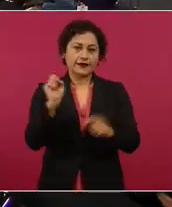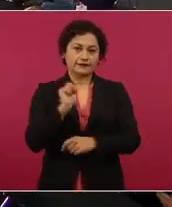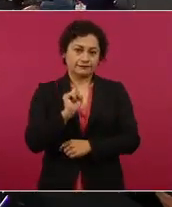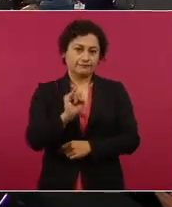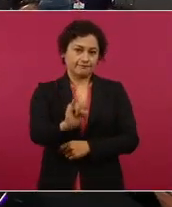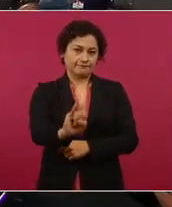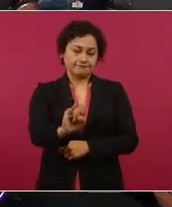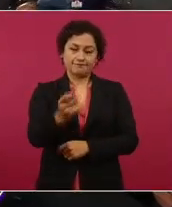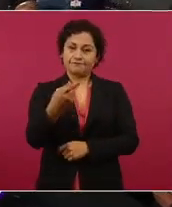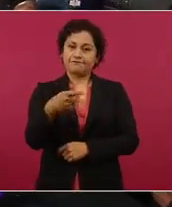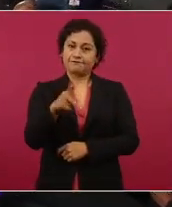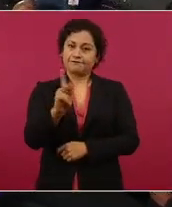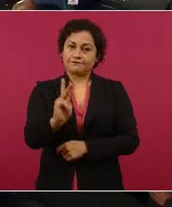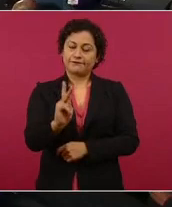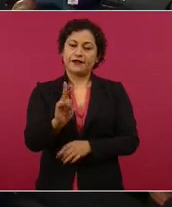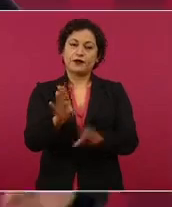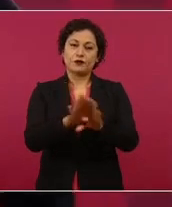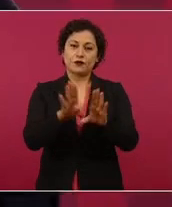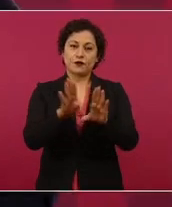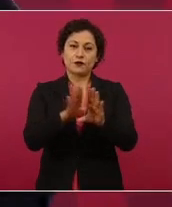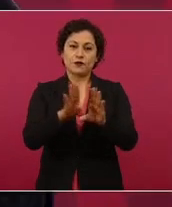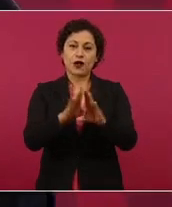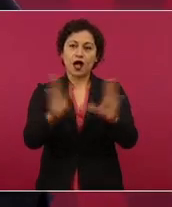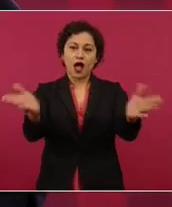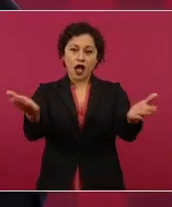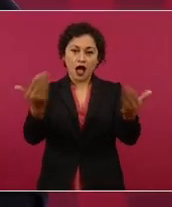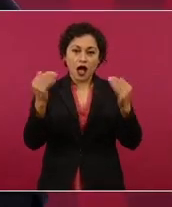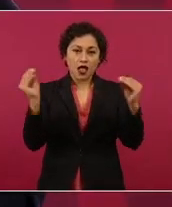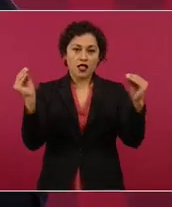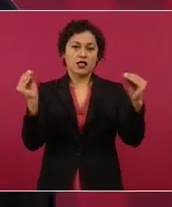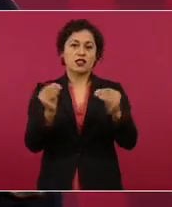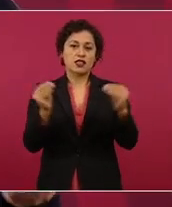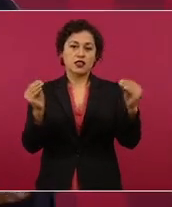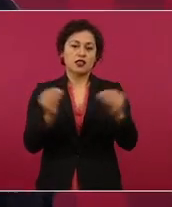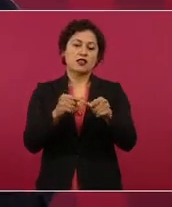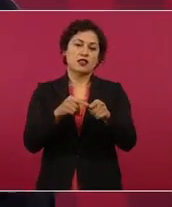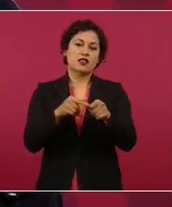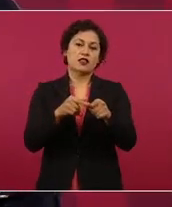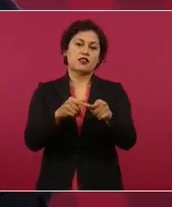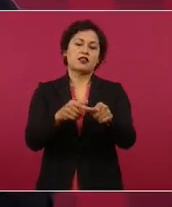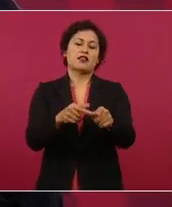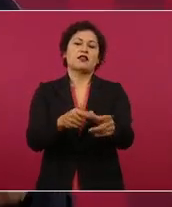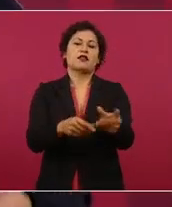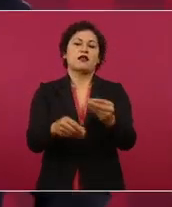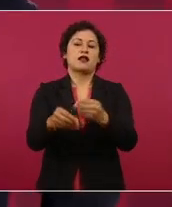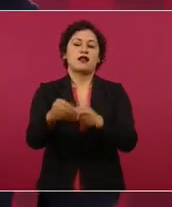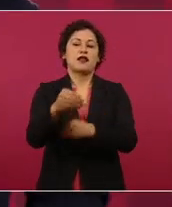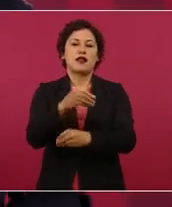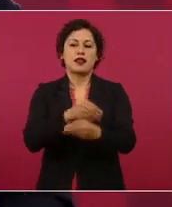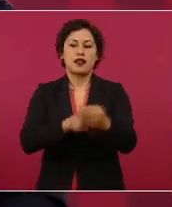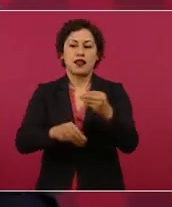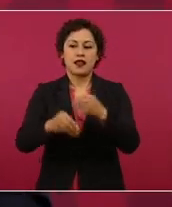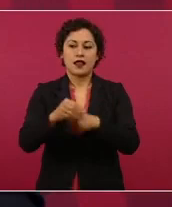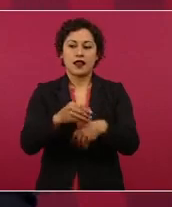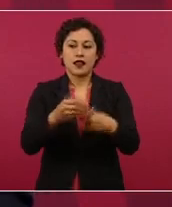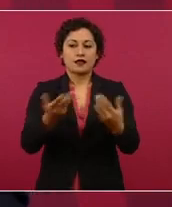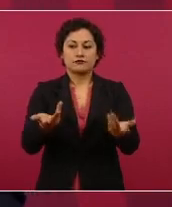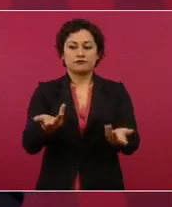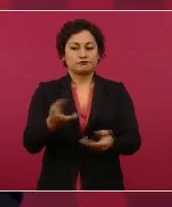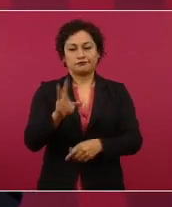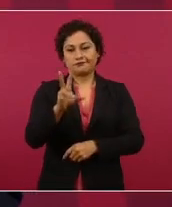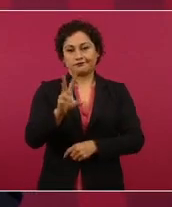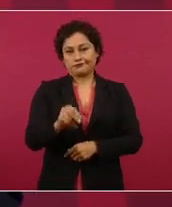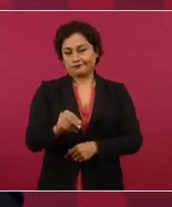si nos enfrascamos en una controversia o en una polémica sobre